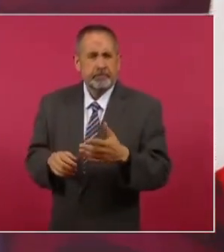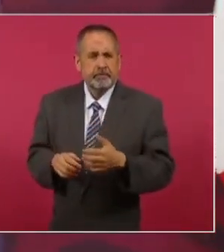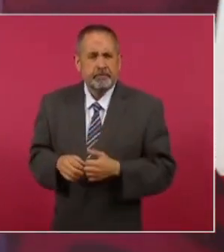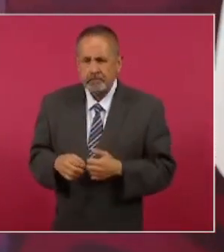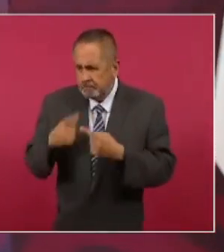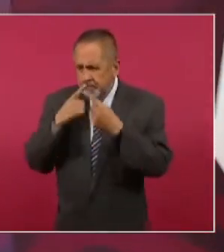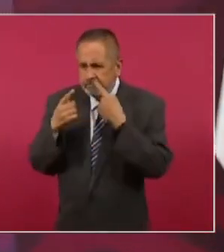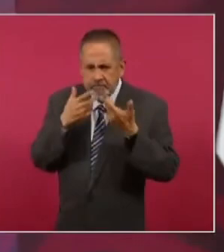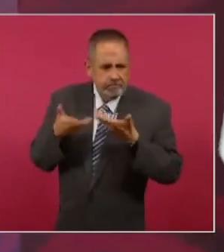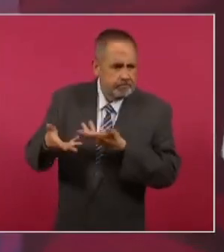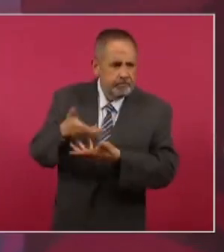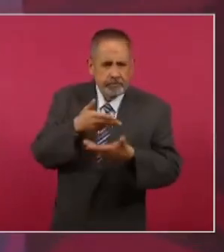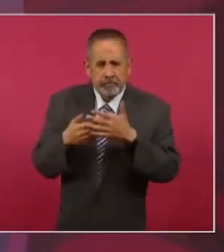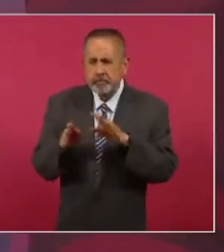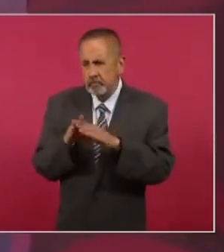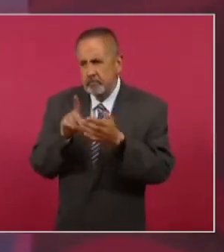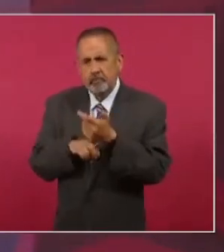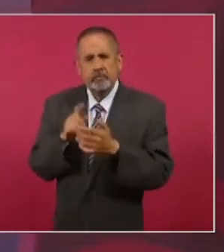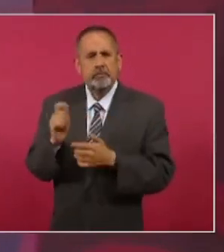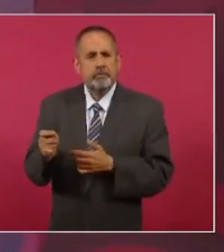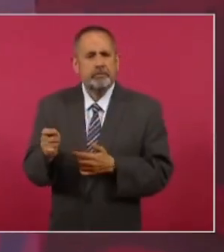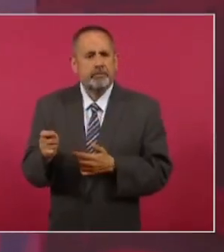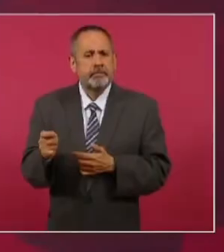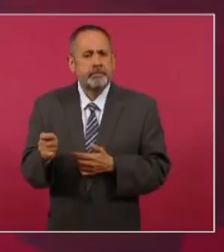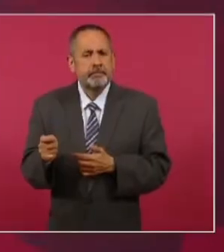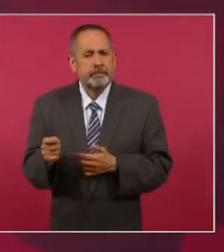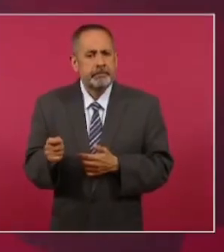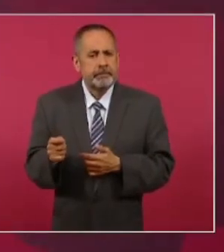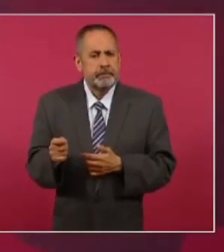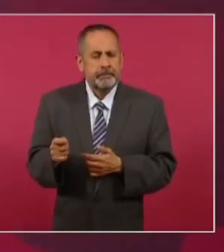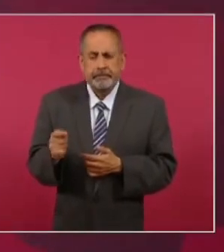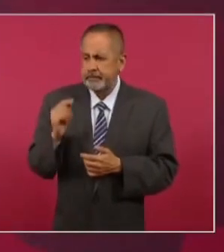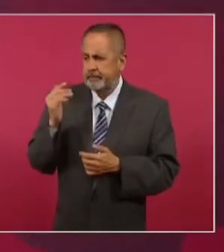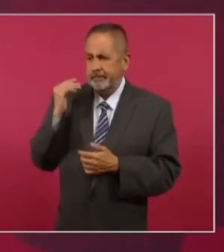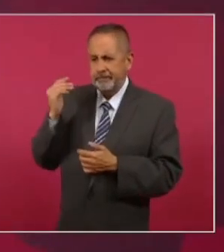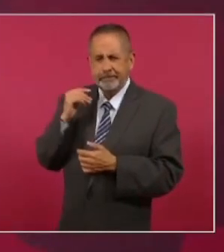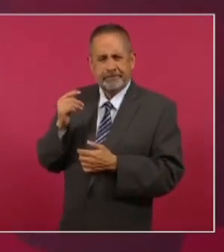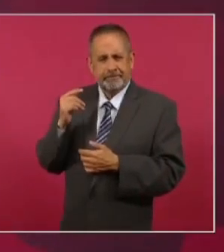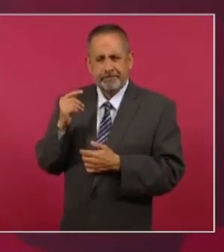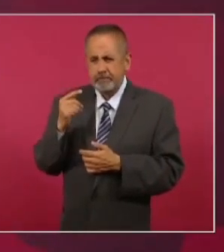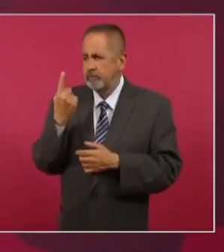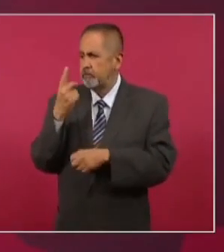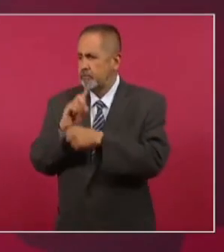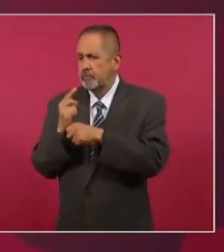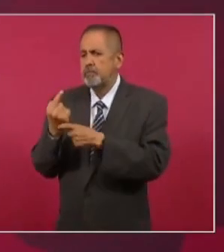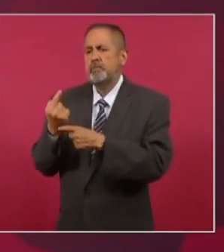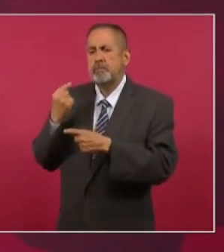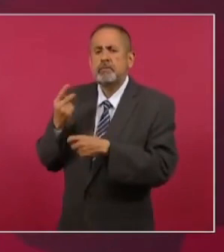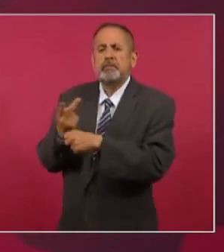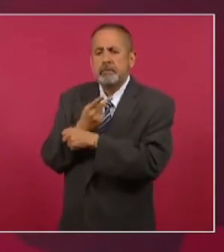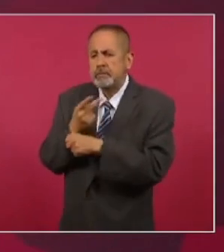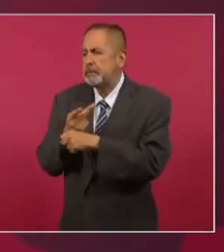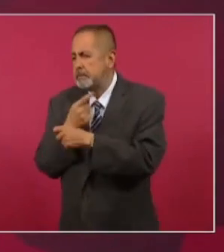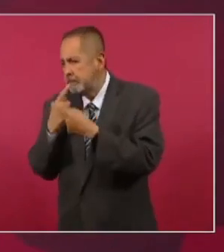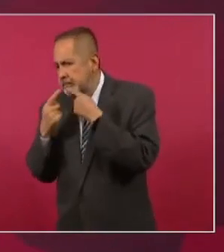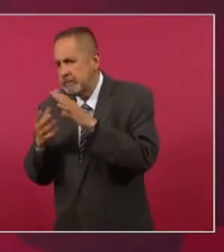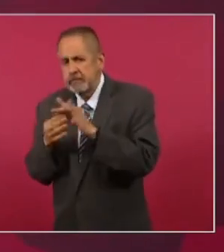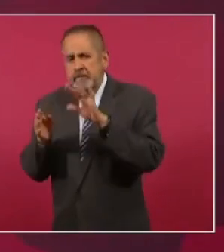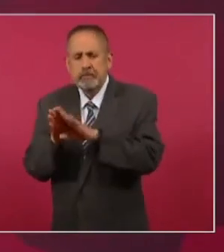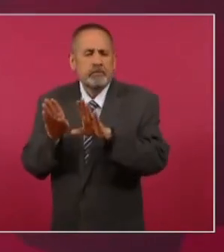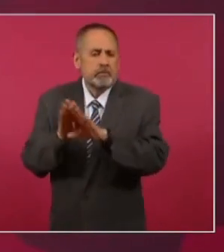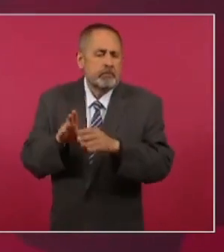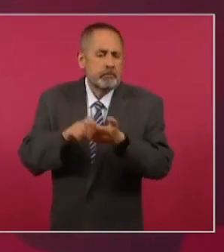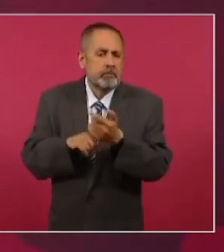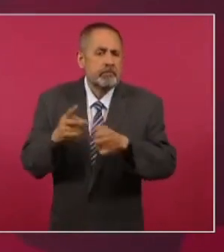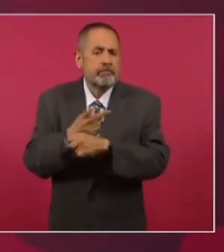revisamos lo sucedido en las últimas 24 horas y vemos